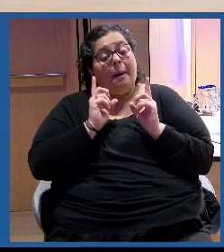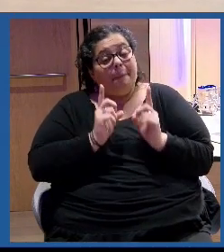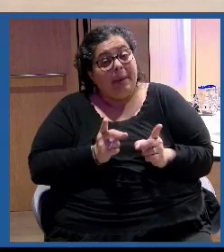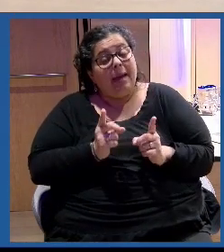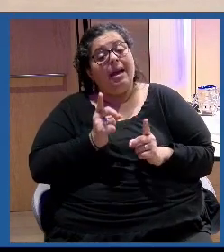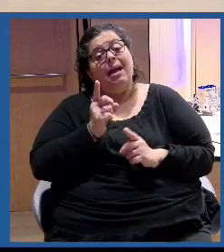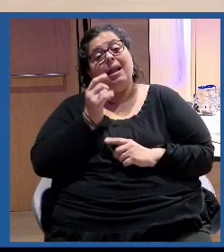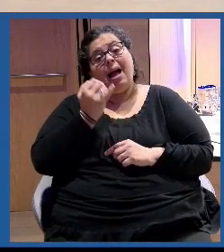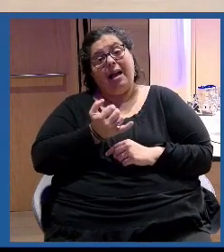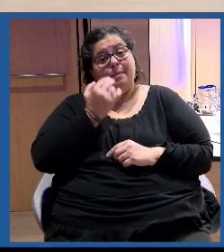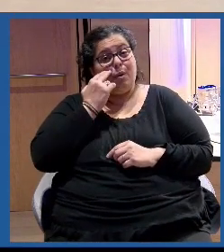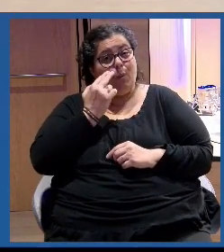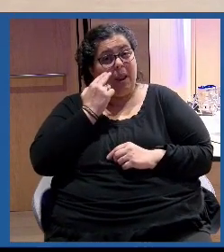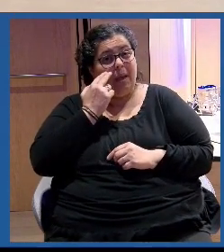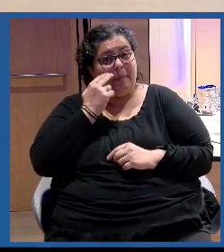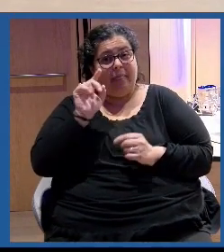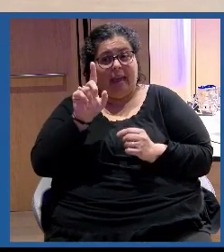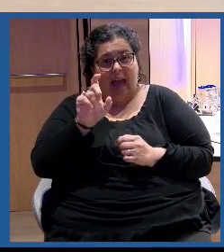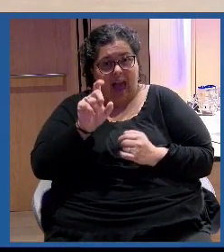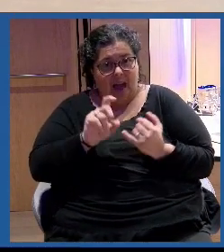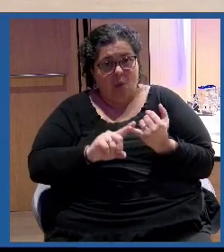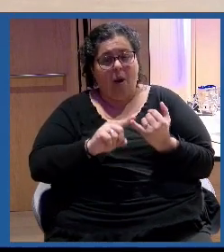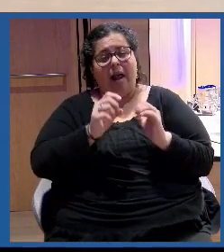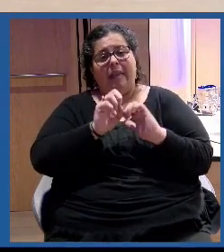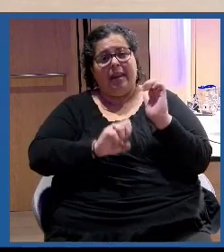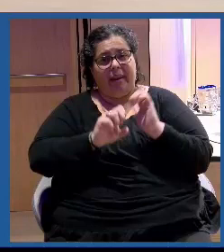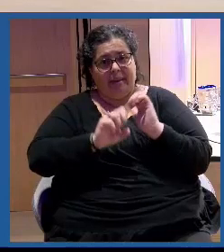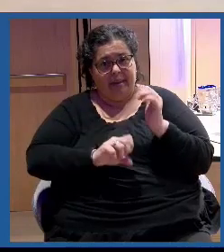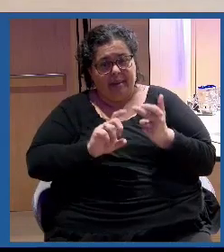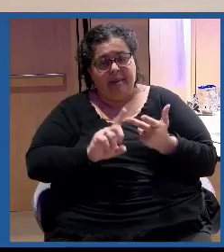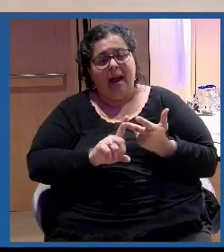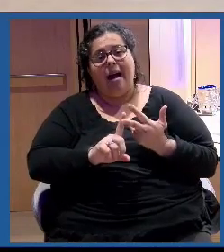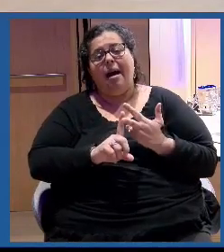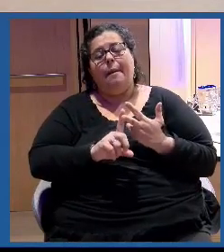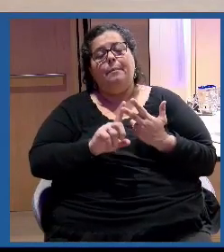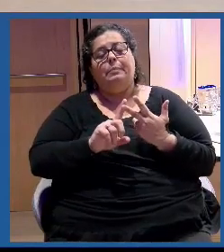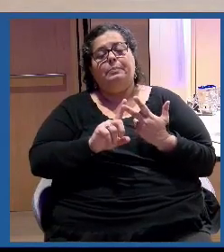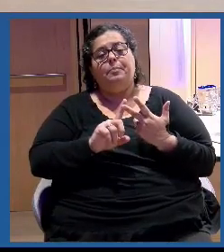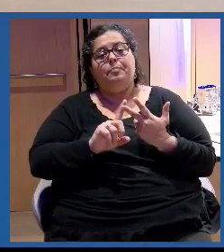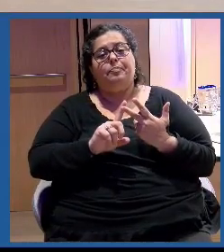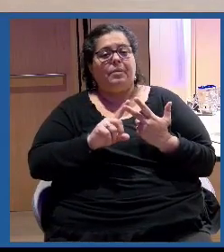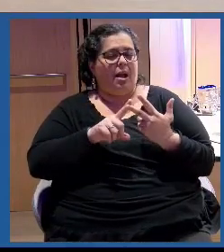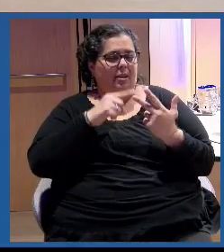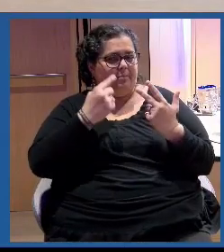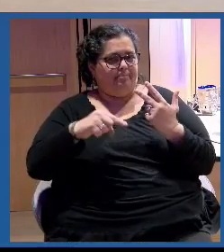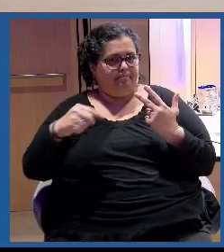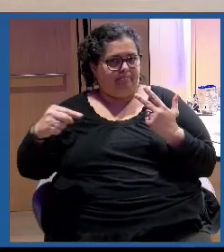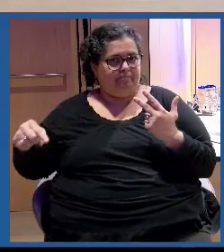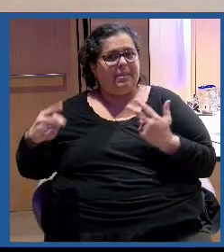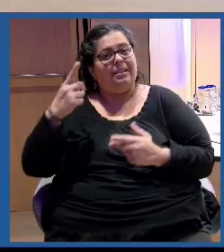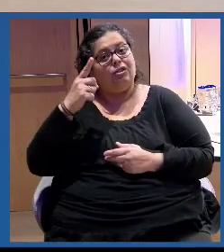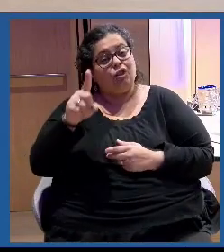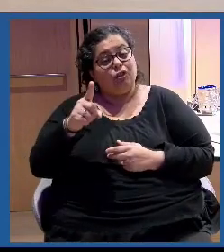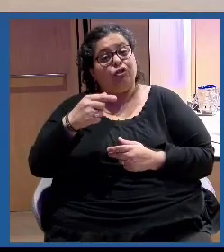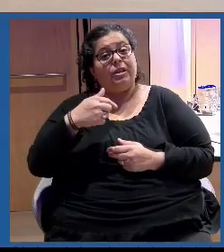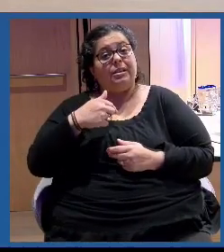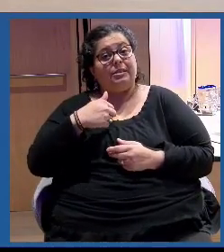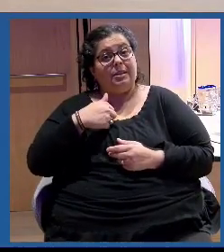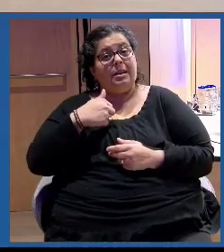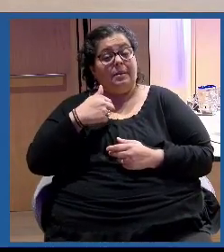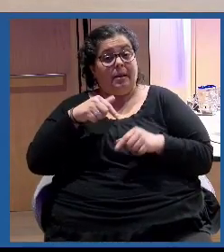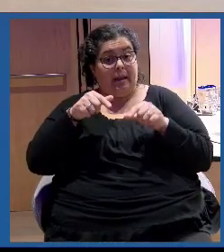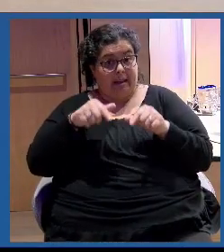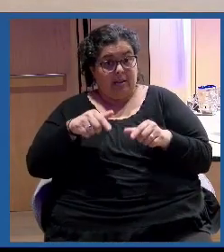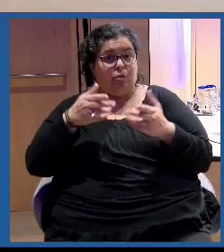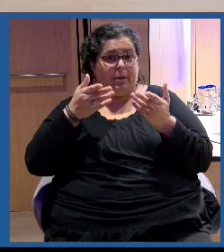problemas de agua, energía, y bueno, eso me lleva a esta inquietud para ir ya más o